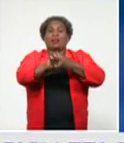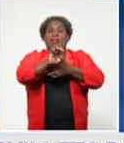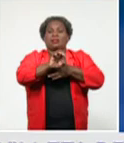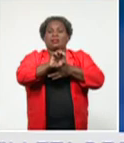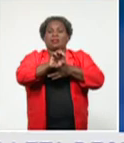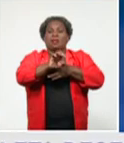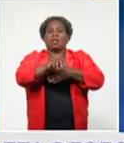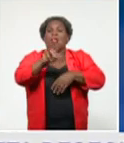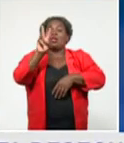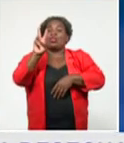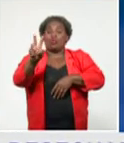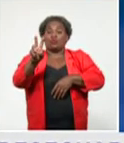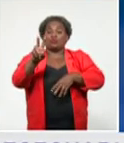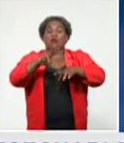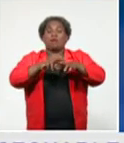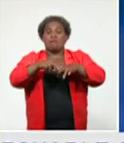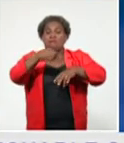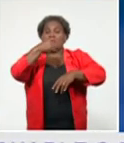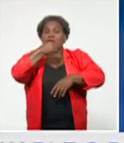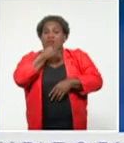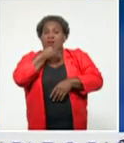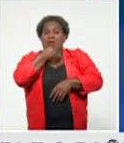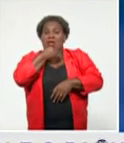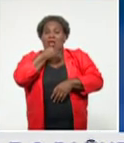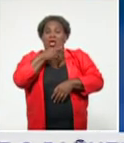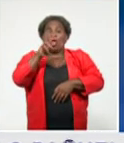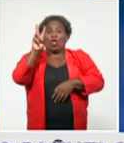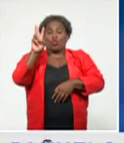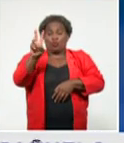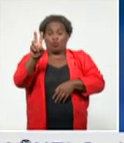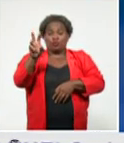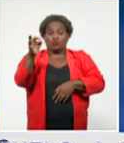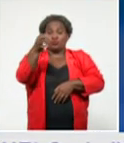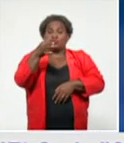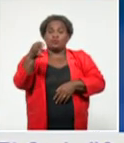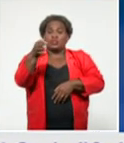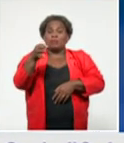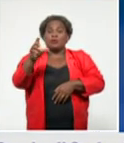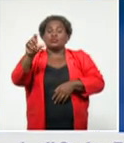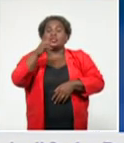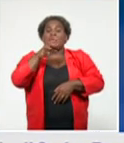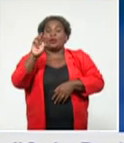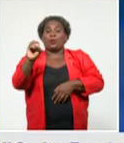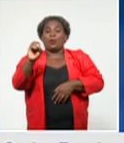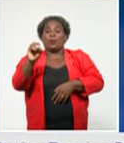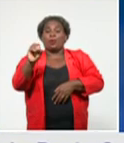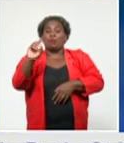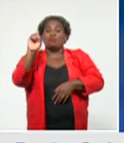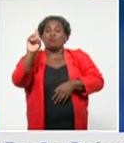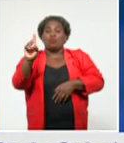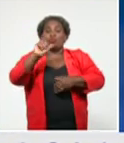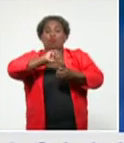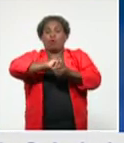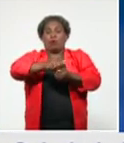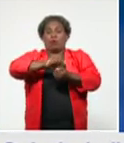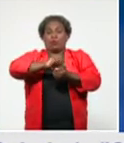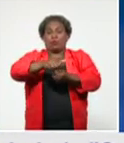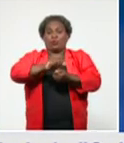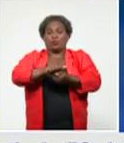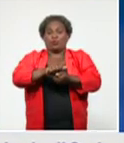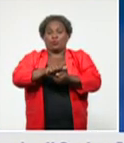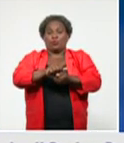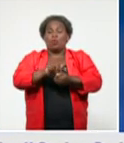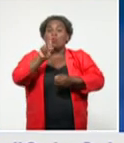en Habana Vieja, 2 en el municipio del Cerro, 1 caso en Arroyo Naranjo, 1 caso en